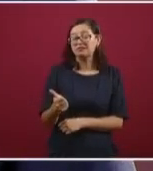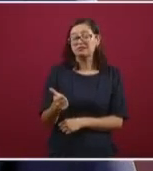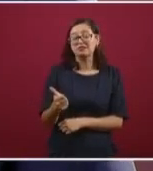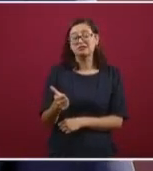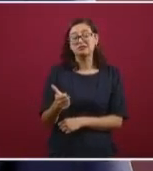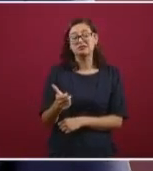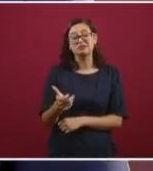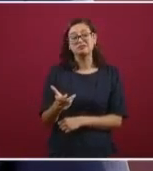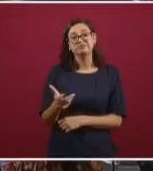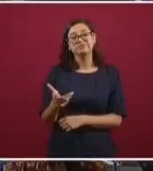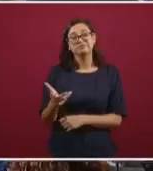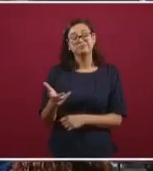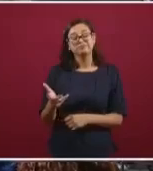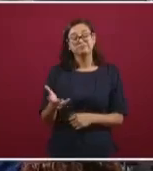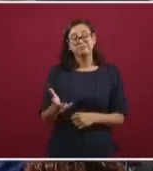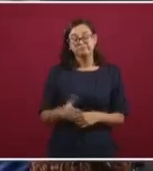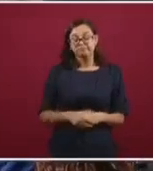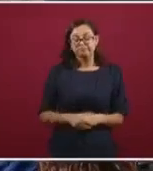afortunadamente